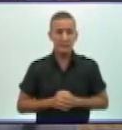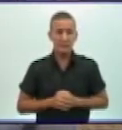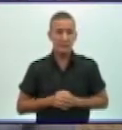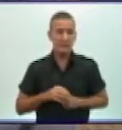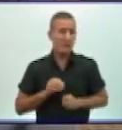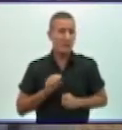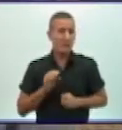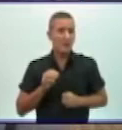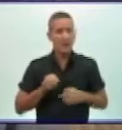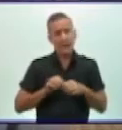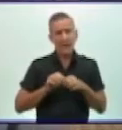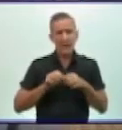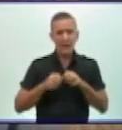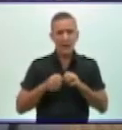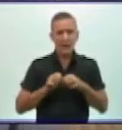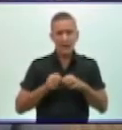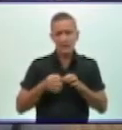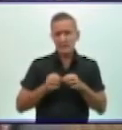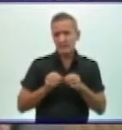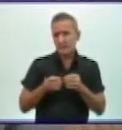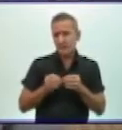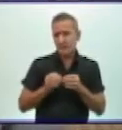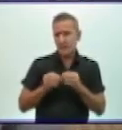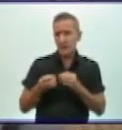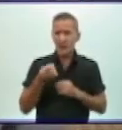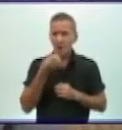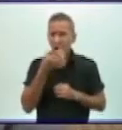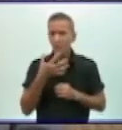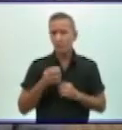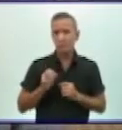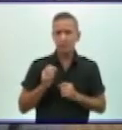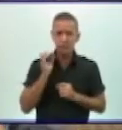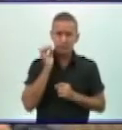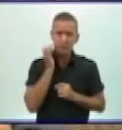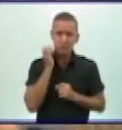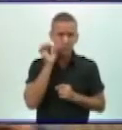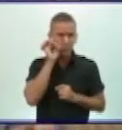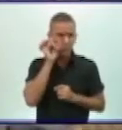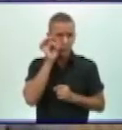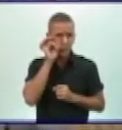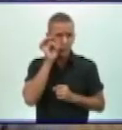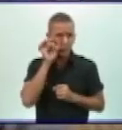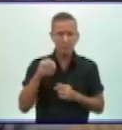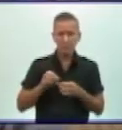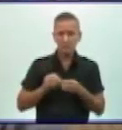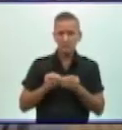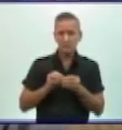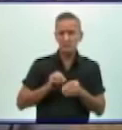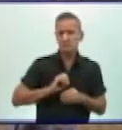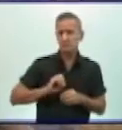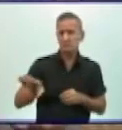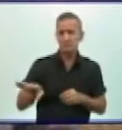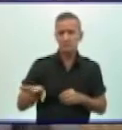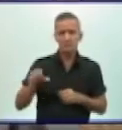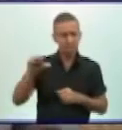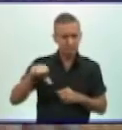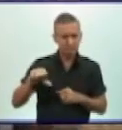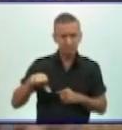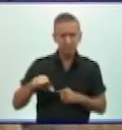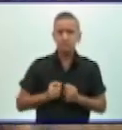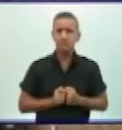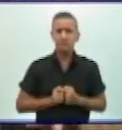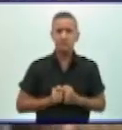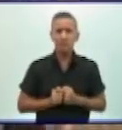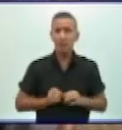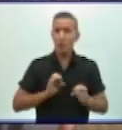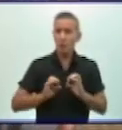nylon del caramelo? Lo he hecho en el cesto. Tengo la responsabilidad y asumo el deber de que yo tengo que cuidar esa ciudad donde yo vivo, el pueblo, el